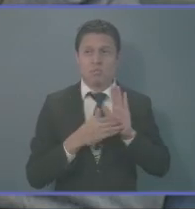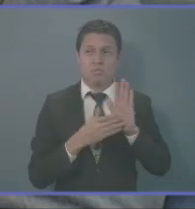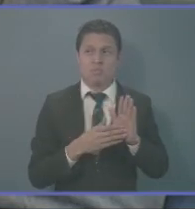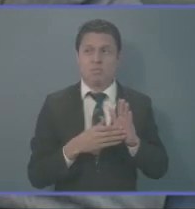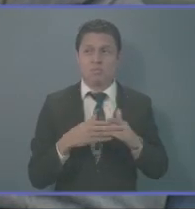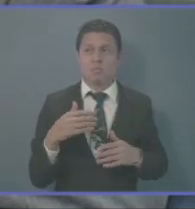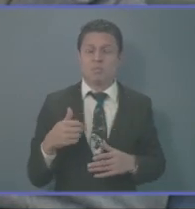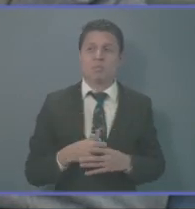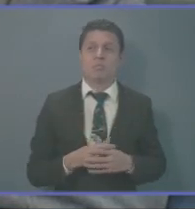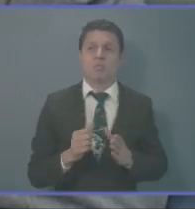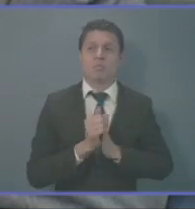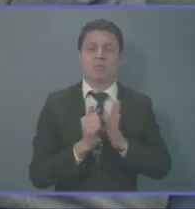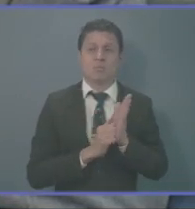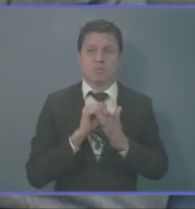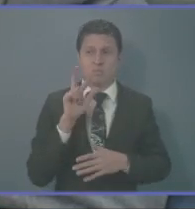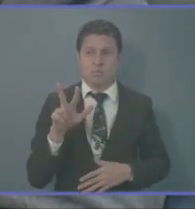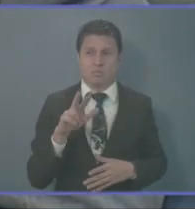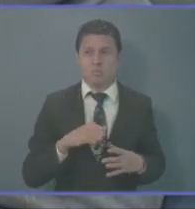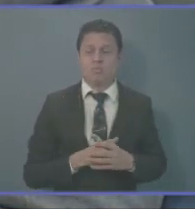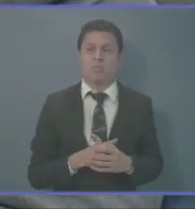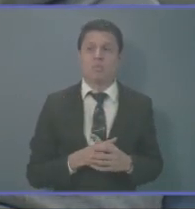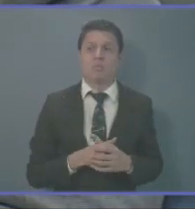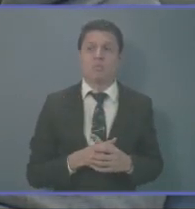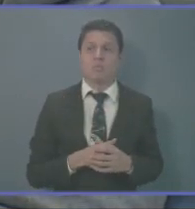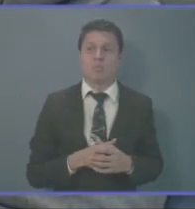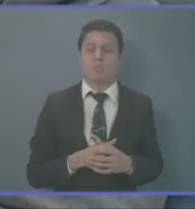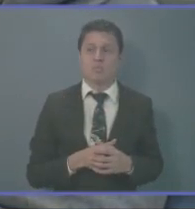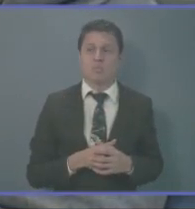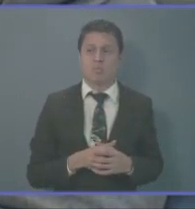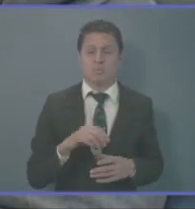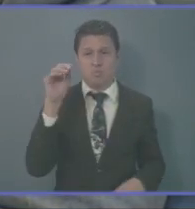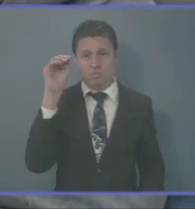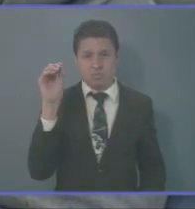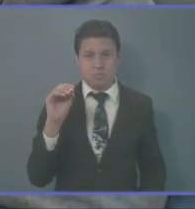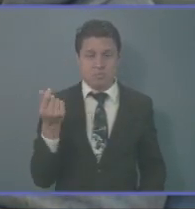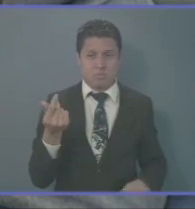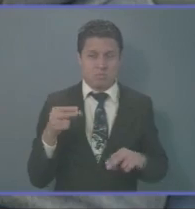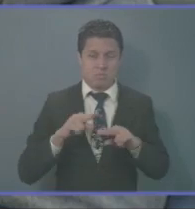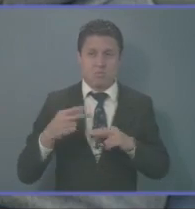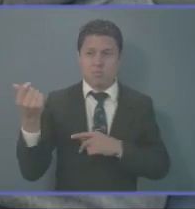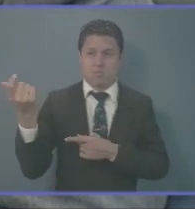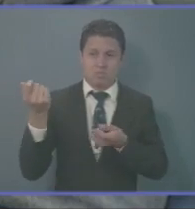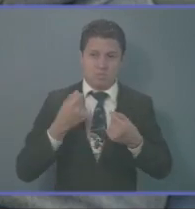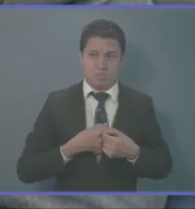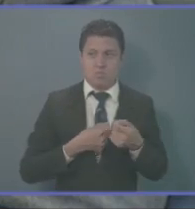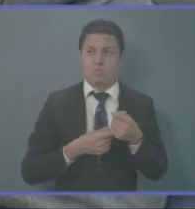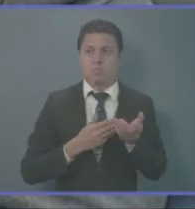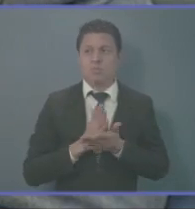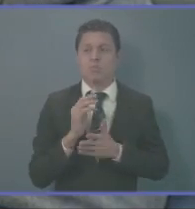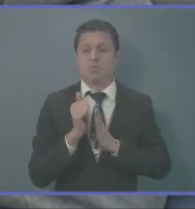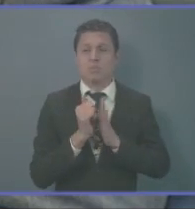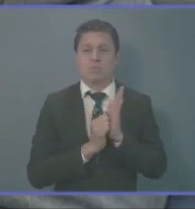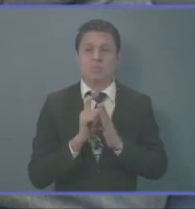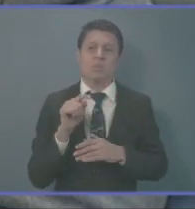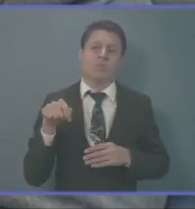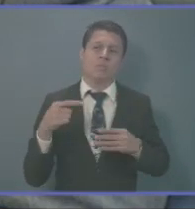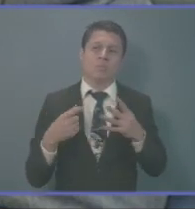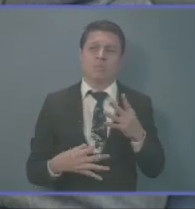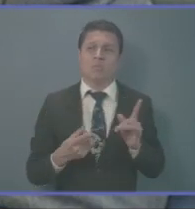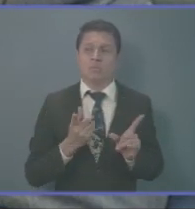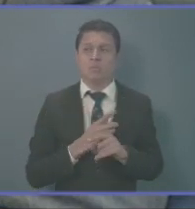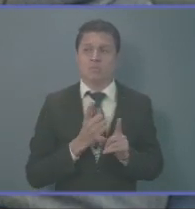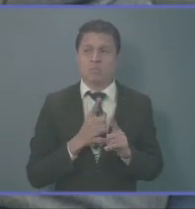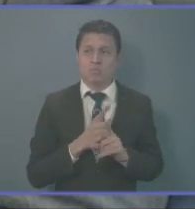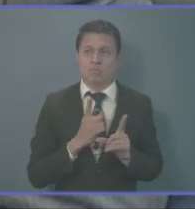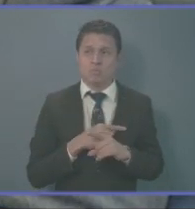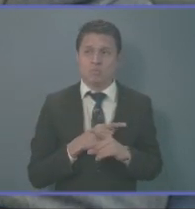Internacional. Artículo 3. Los recursos obtenidos según lo indicado en el artículo 1 del presente decreto sustituirán